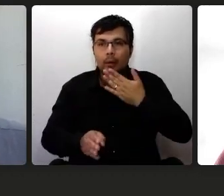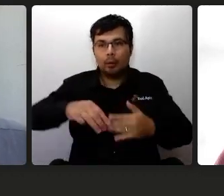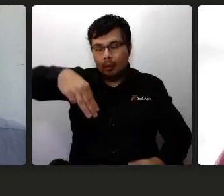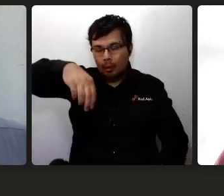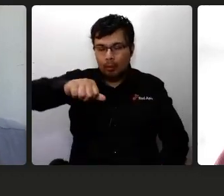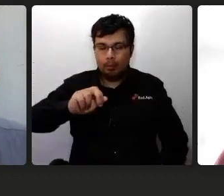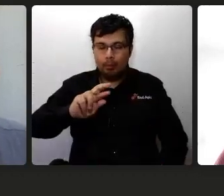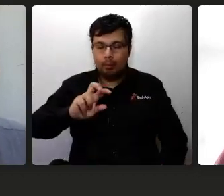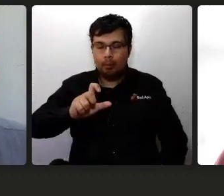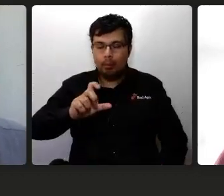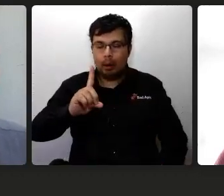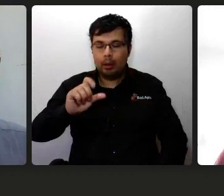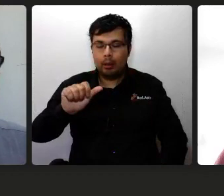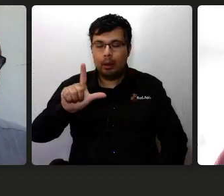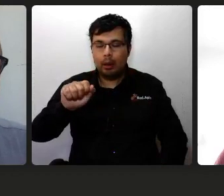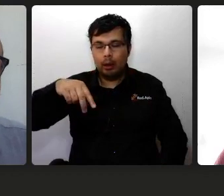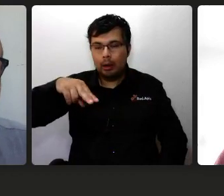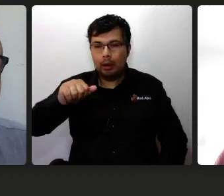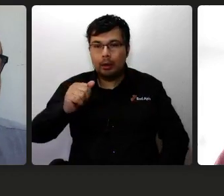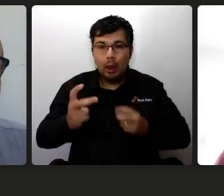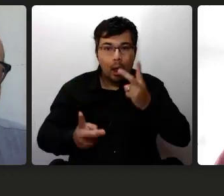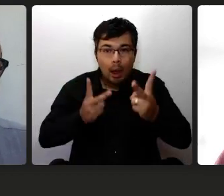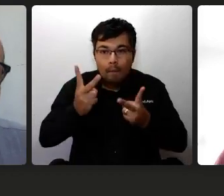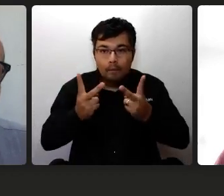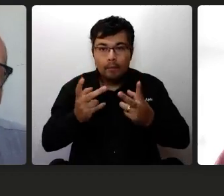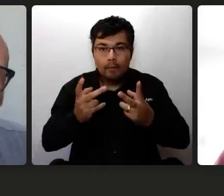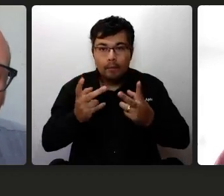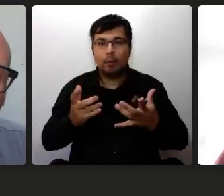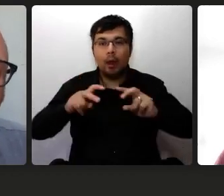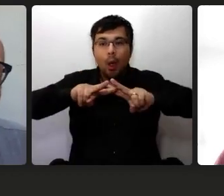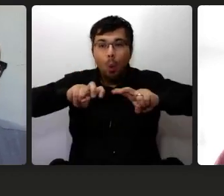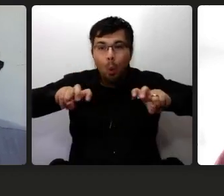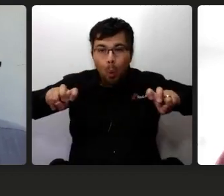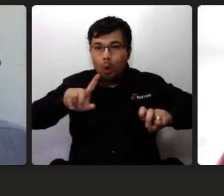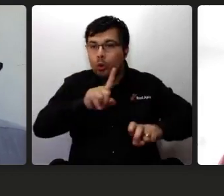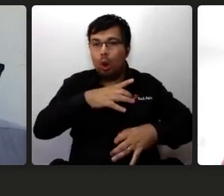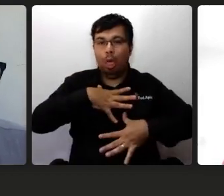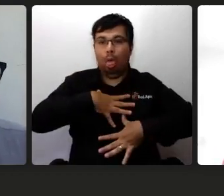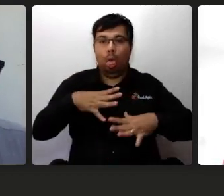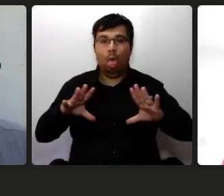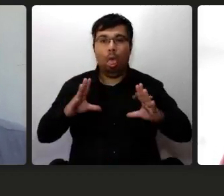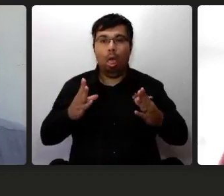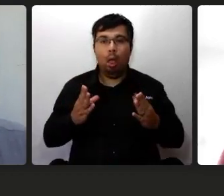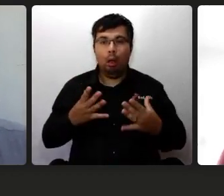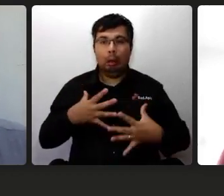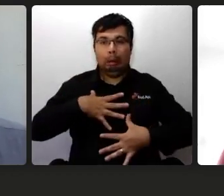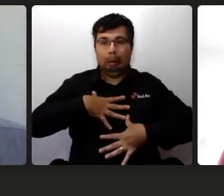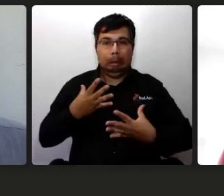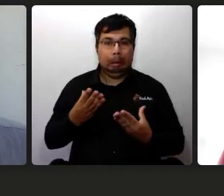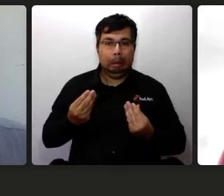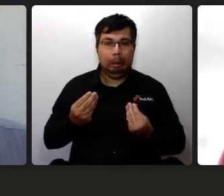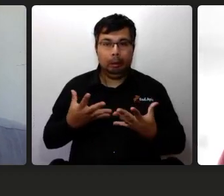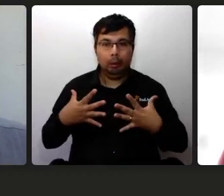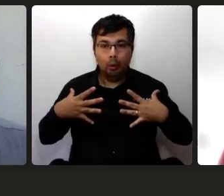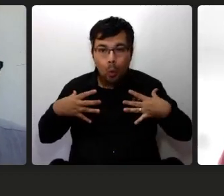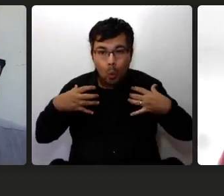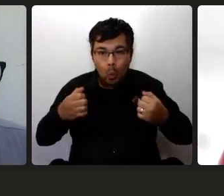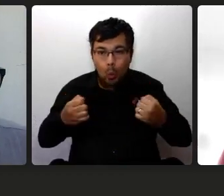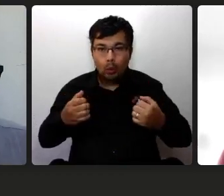Magdalena, a explorarlo, obviamente a verlo, a revisar, a no tener miedo de ir, si finalmente la productividad parte por ahí, por querer